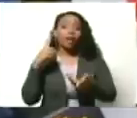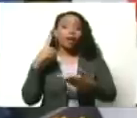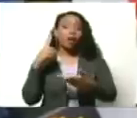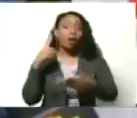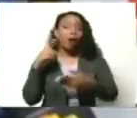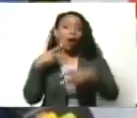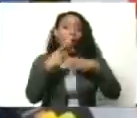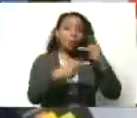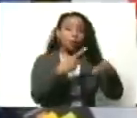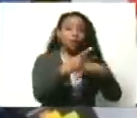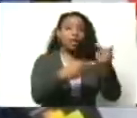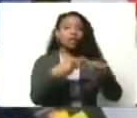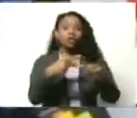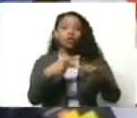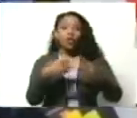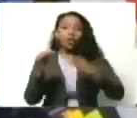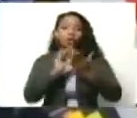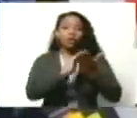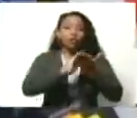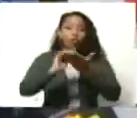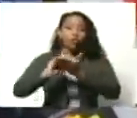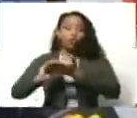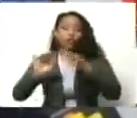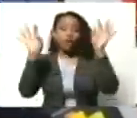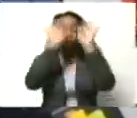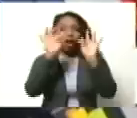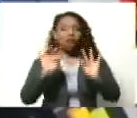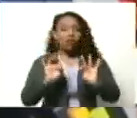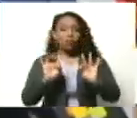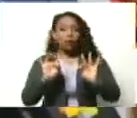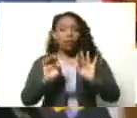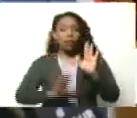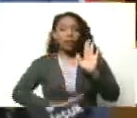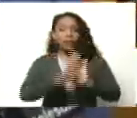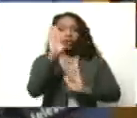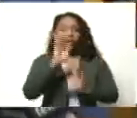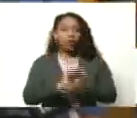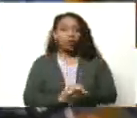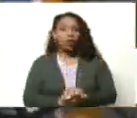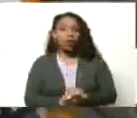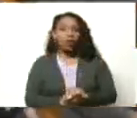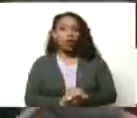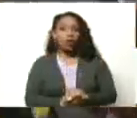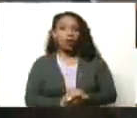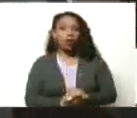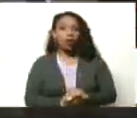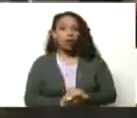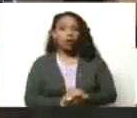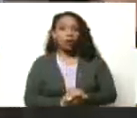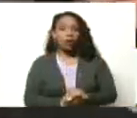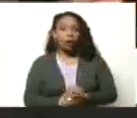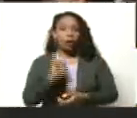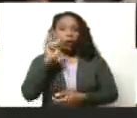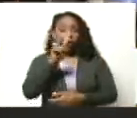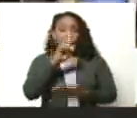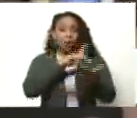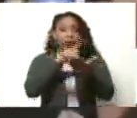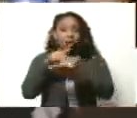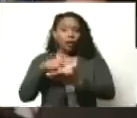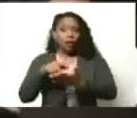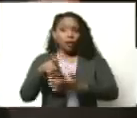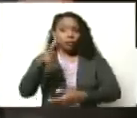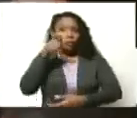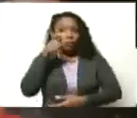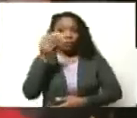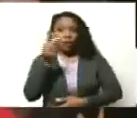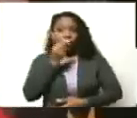es el proceso de mitigación y recuperación de los modelos desarrollistas. Se va a estar presente en dos intervenciones, la seguridad